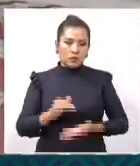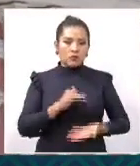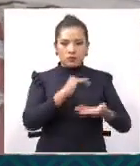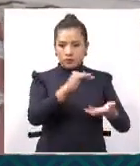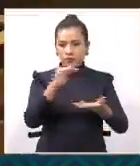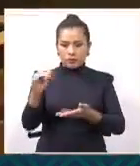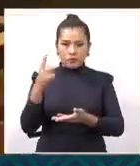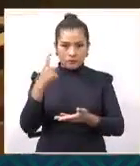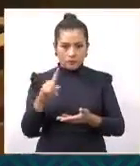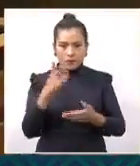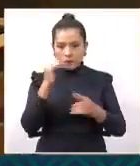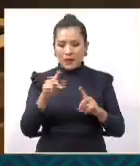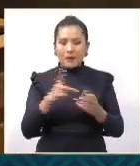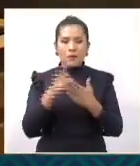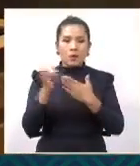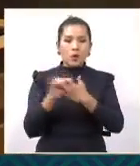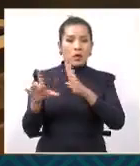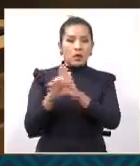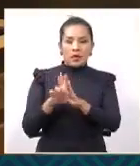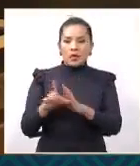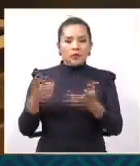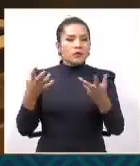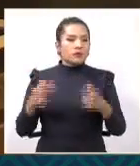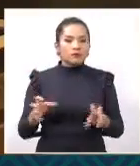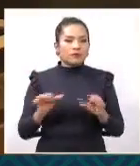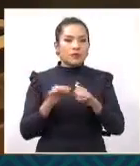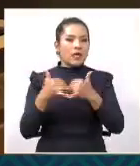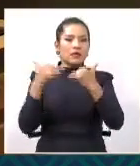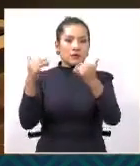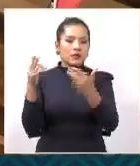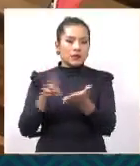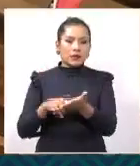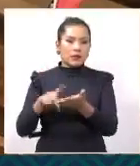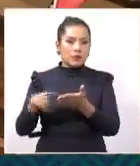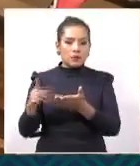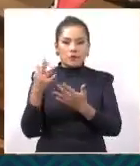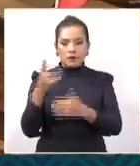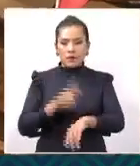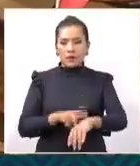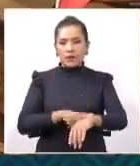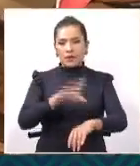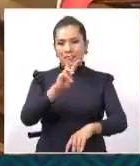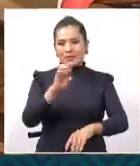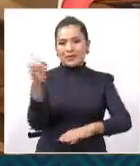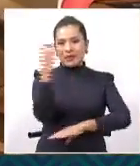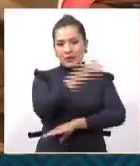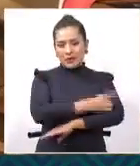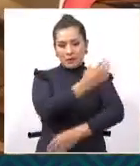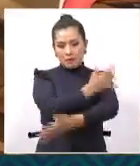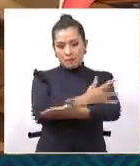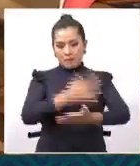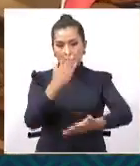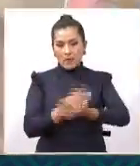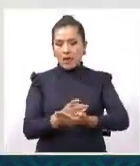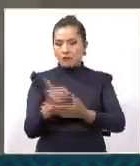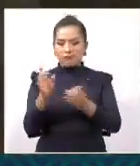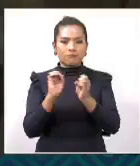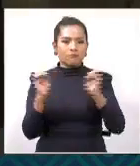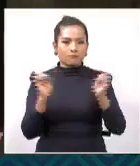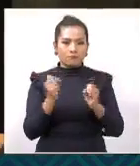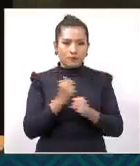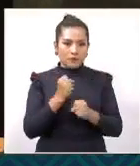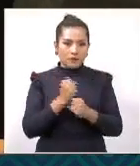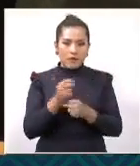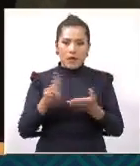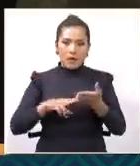que el proyecto de ley no fue aprobado por la Asamblea Legislativa en los 60 días de plazo que establece la Carta Magna. El mismo